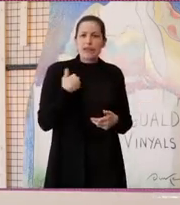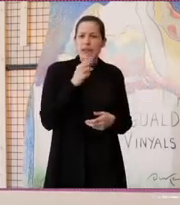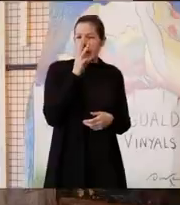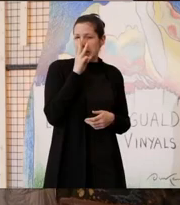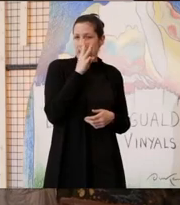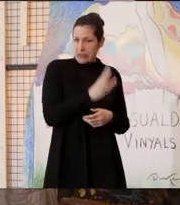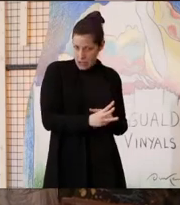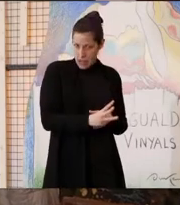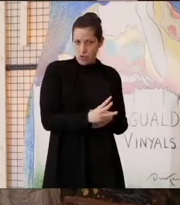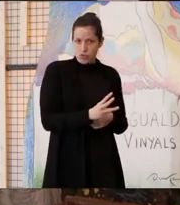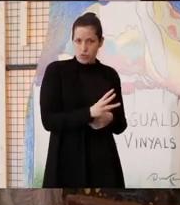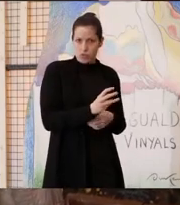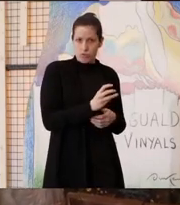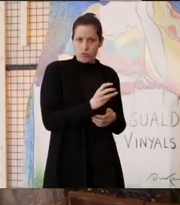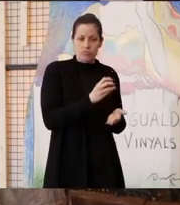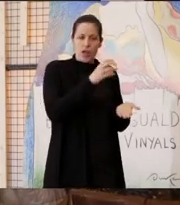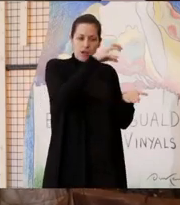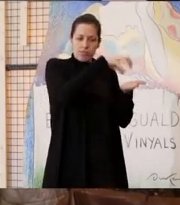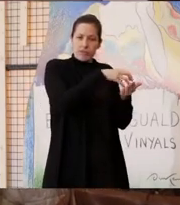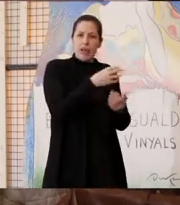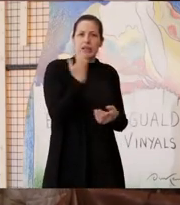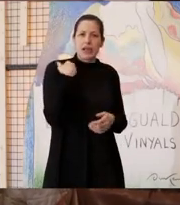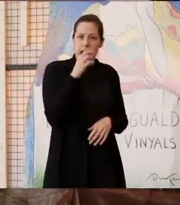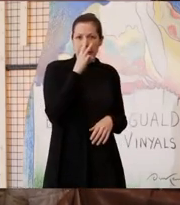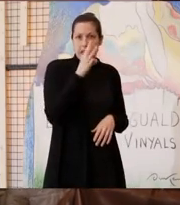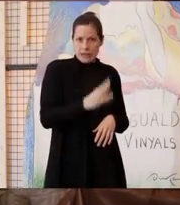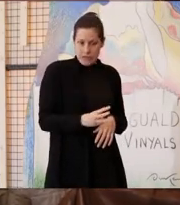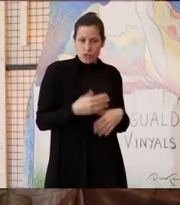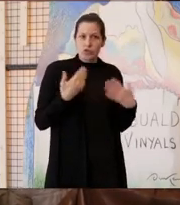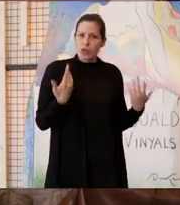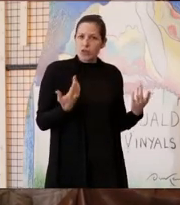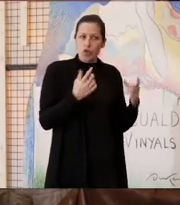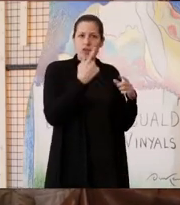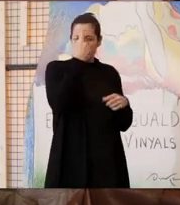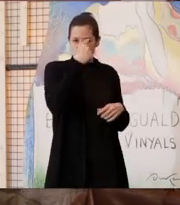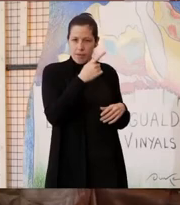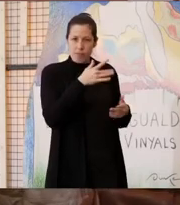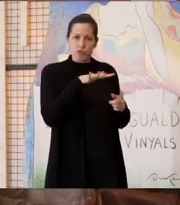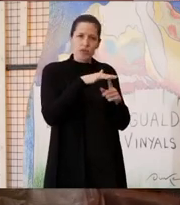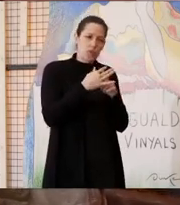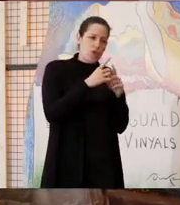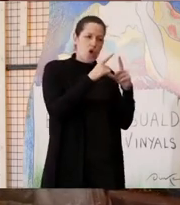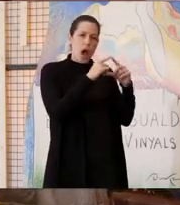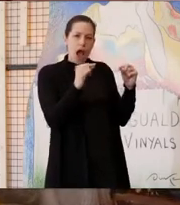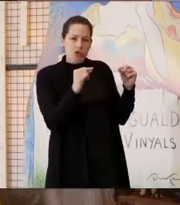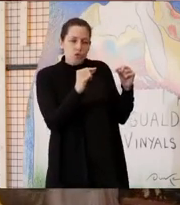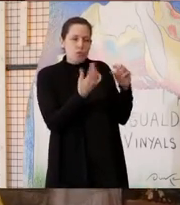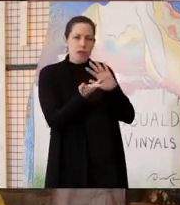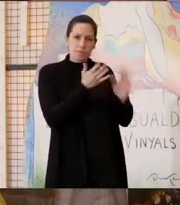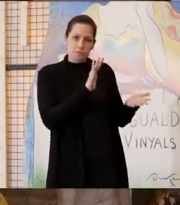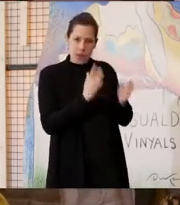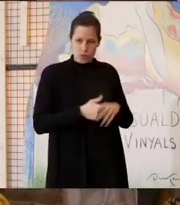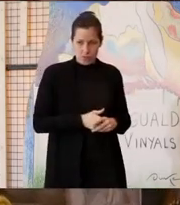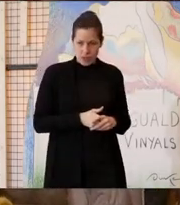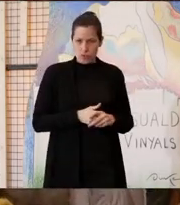y ya sabemos a qué violencia nos enfrentamos en Asturias no A qué violencia se denuncia